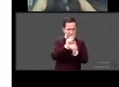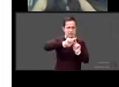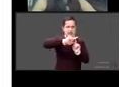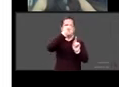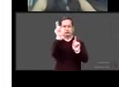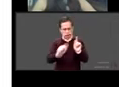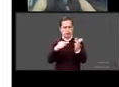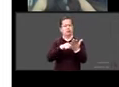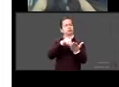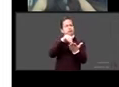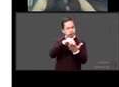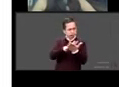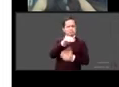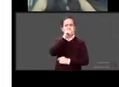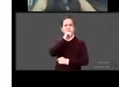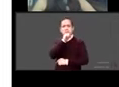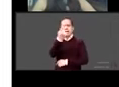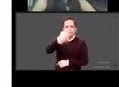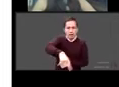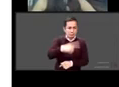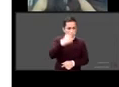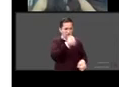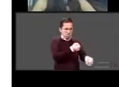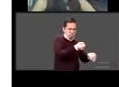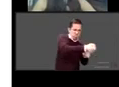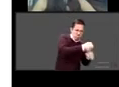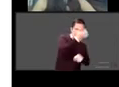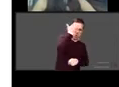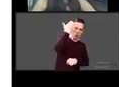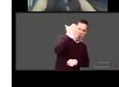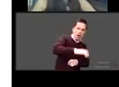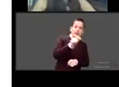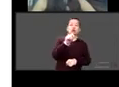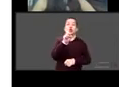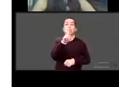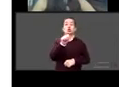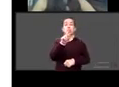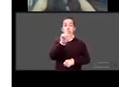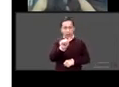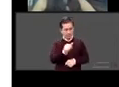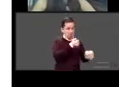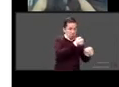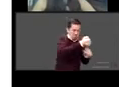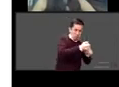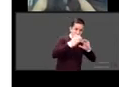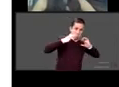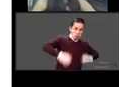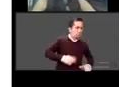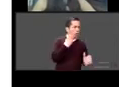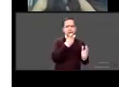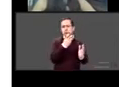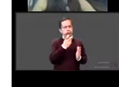la prohibición de la tortura y de la integridad y de la vulneración a la integridad física está prohibida, aún se permite